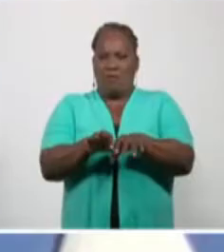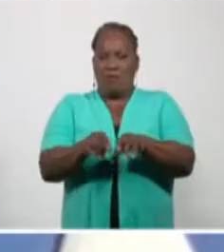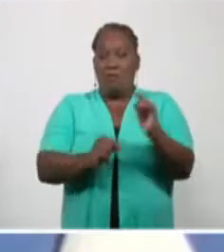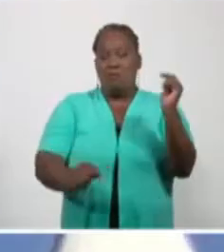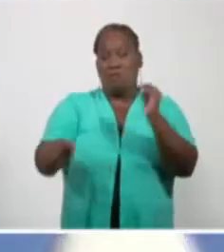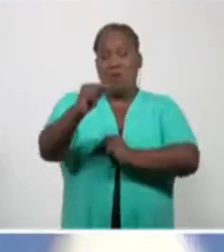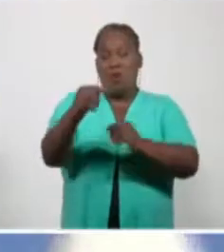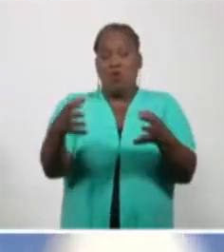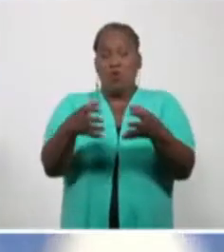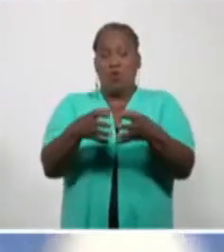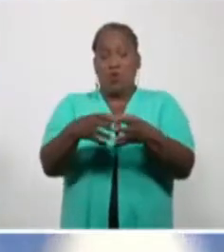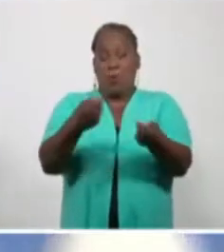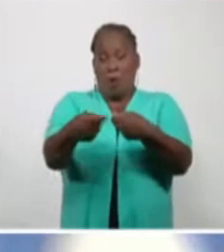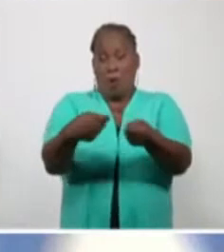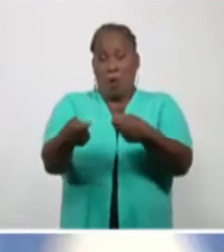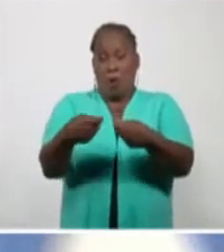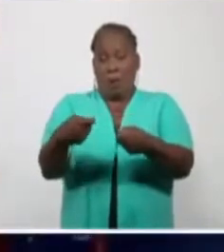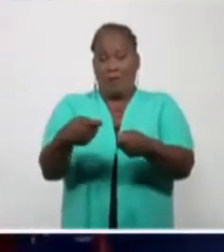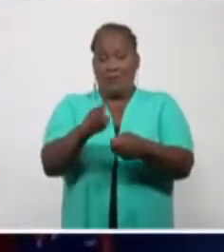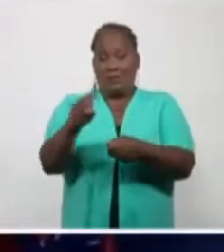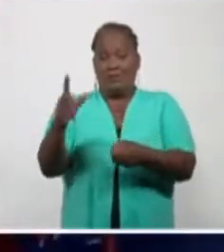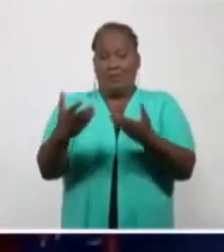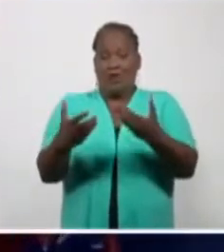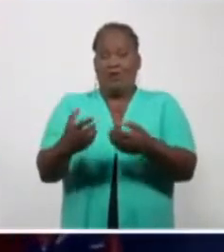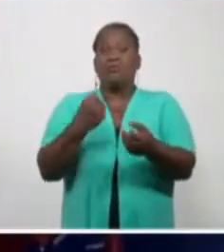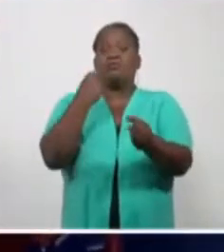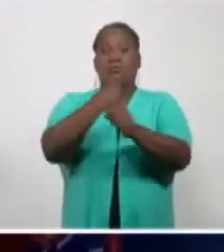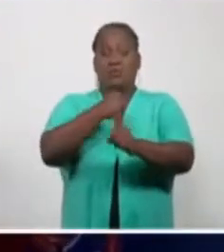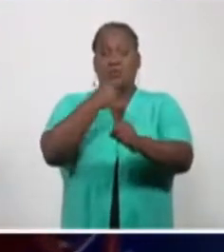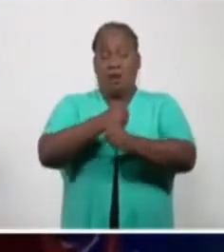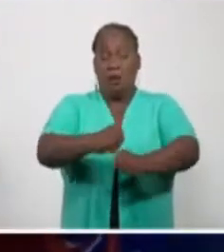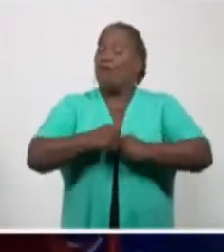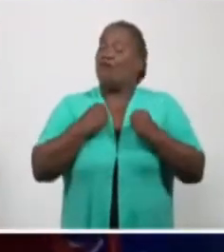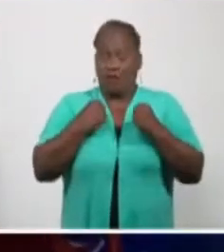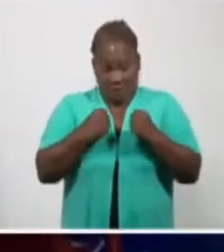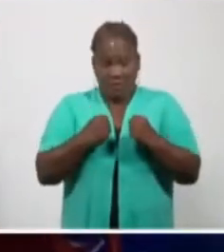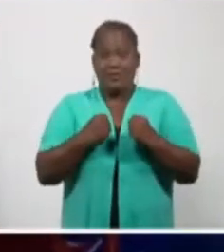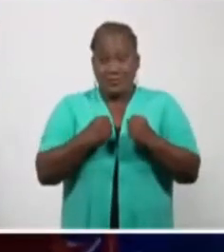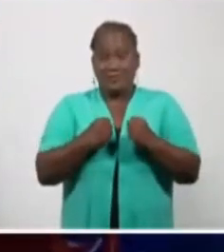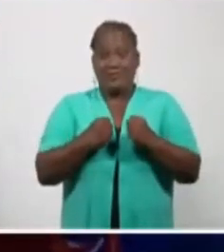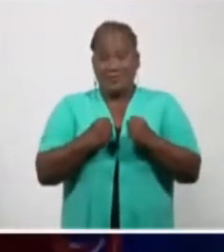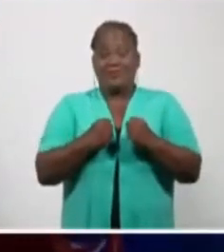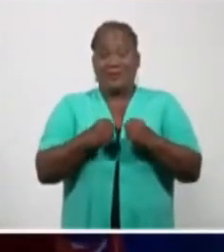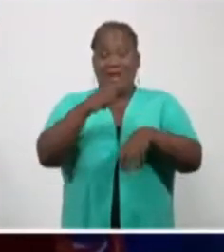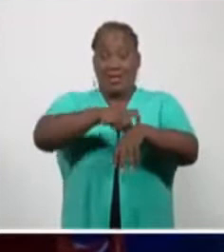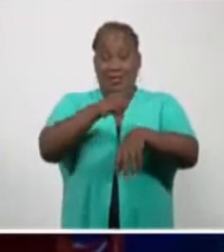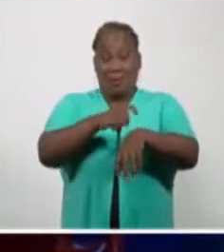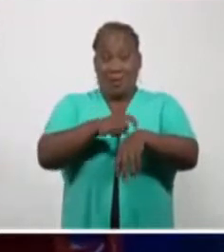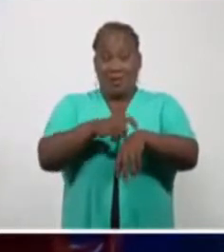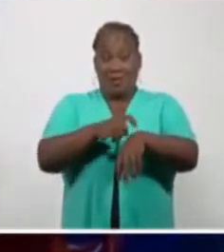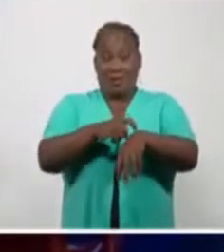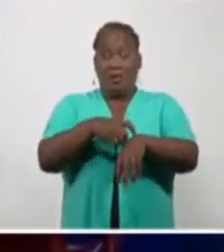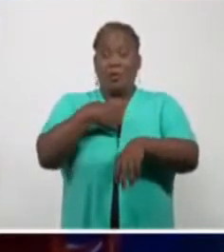Grupo Empresarial de Comercio en Cienfuegos. Ha sido un trabajo muy intenso porque en este tiempo también hemos tenido